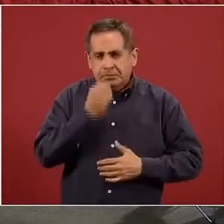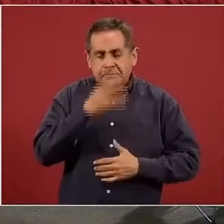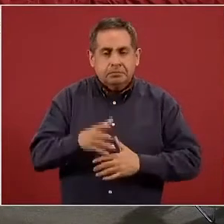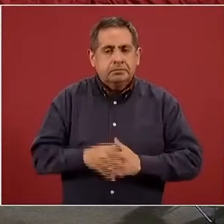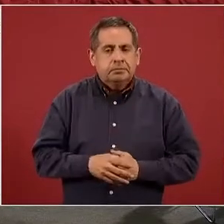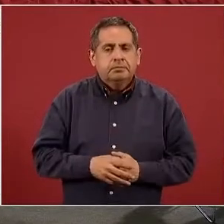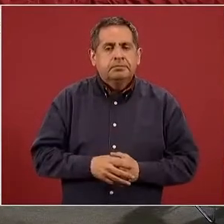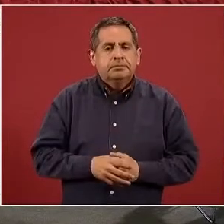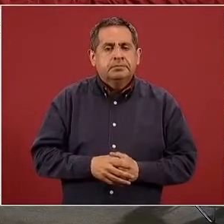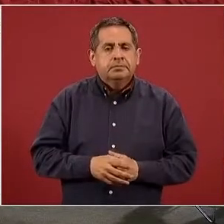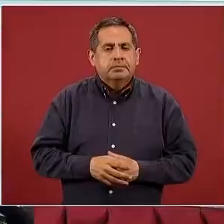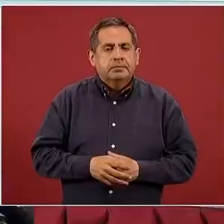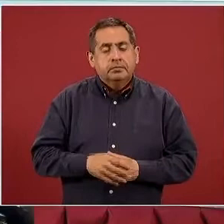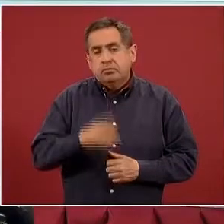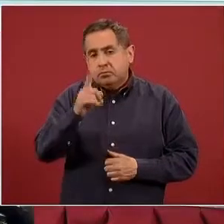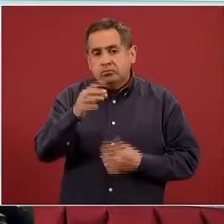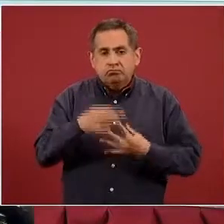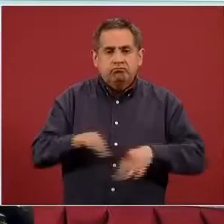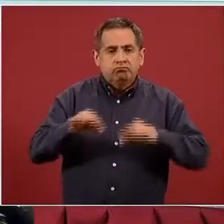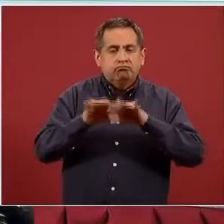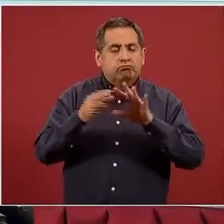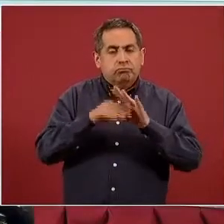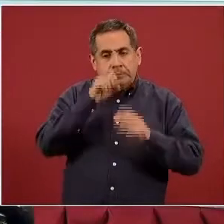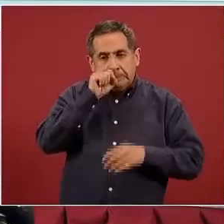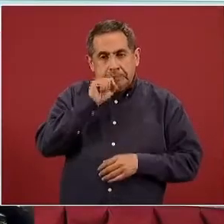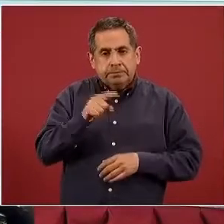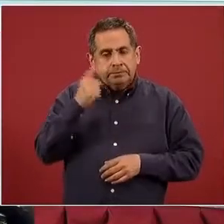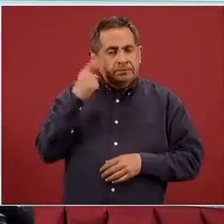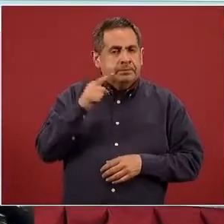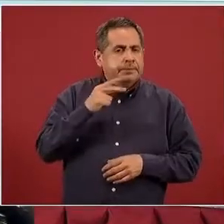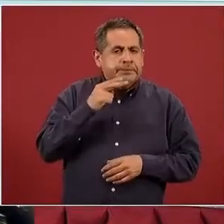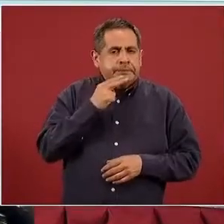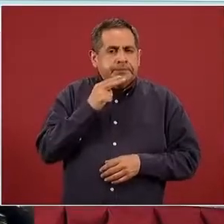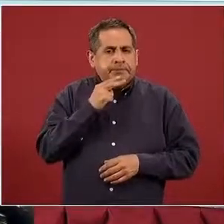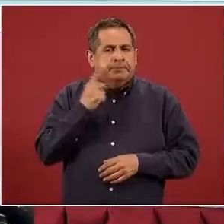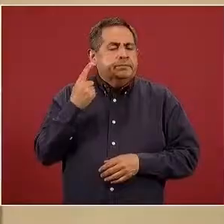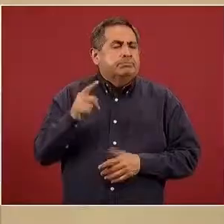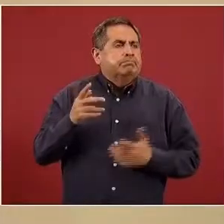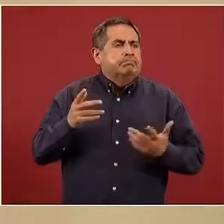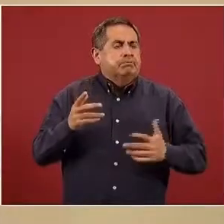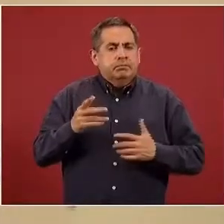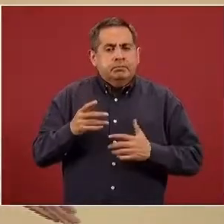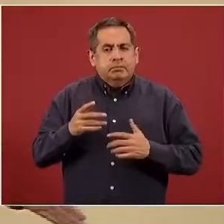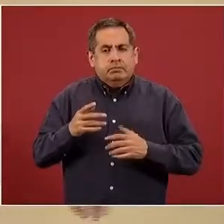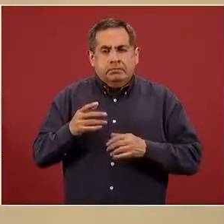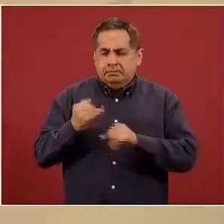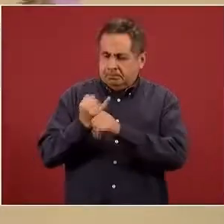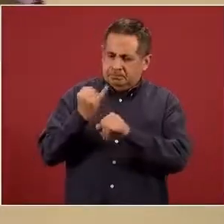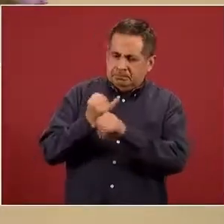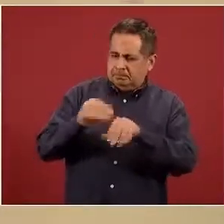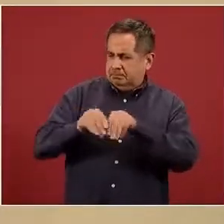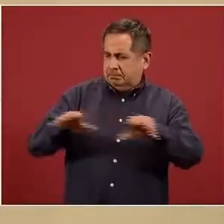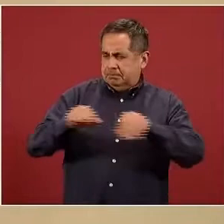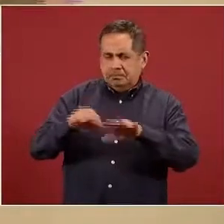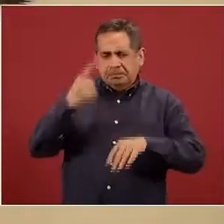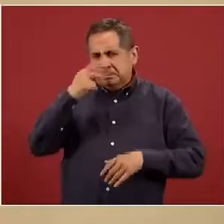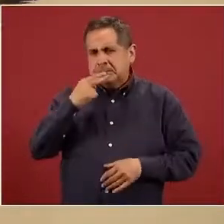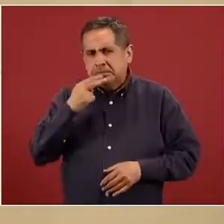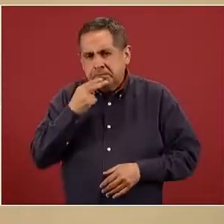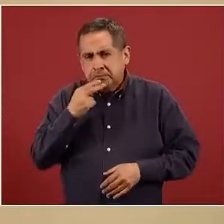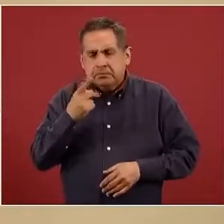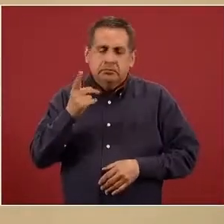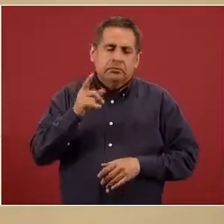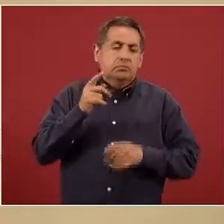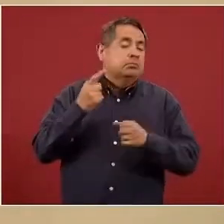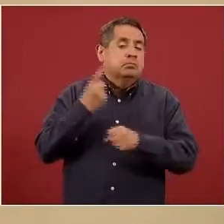además? Lo que sí es importante también es para qué se usan principalmente los medios digitales. En primer lugar está